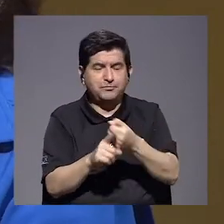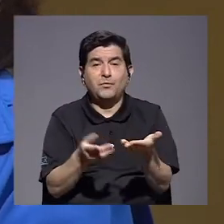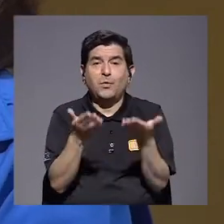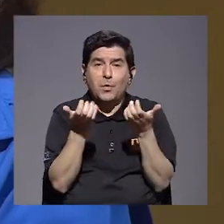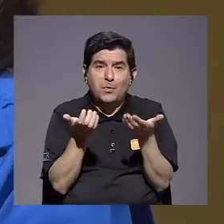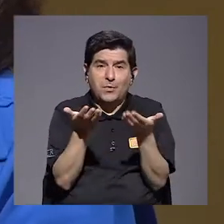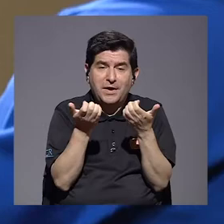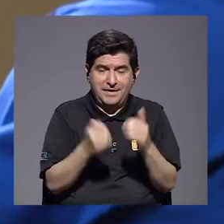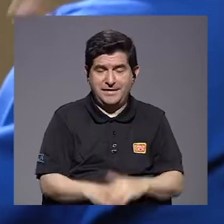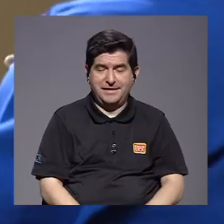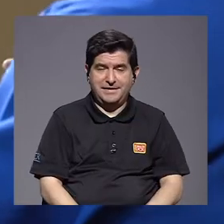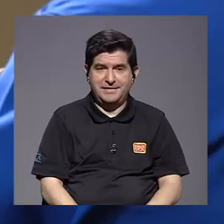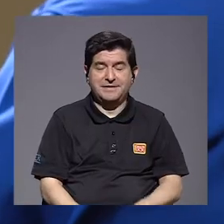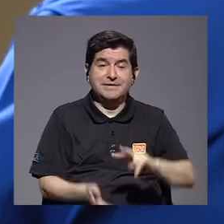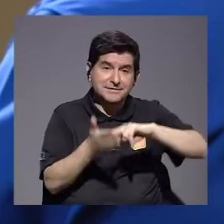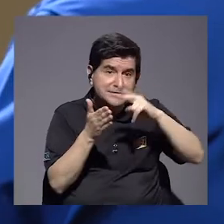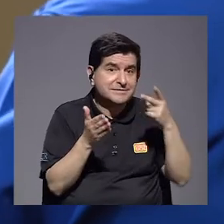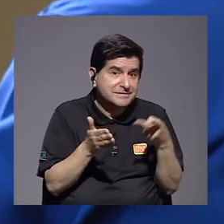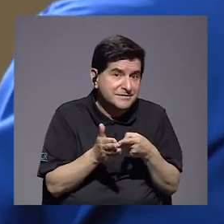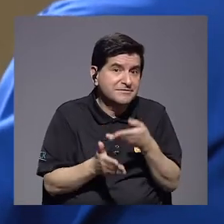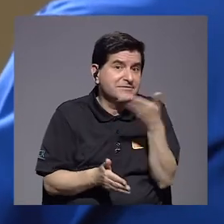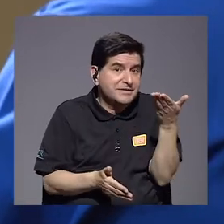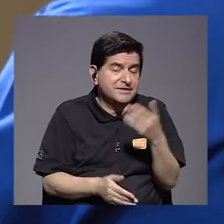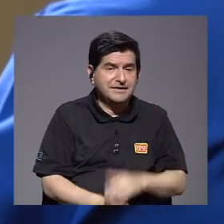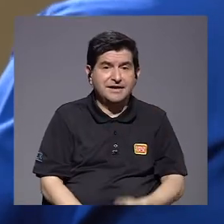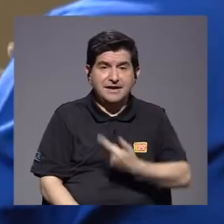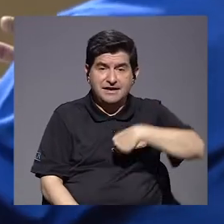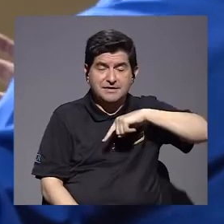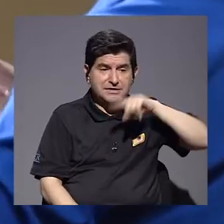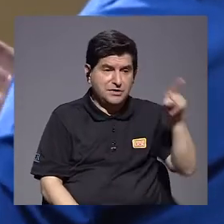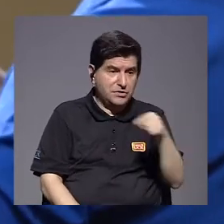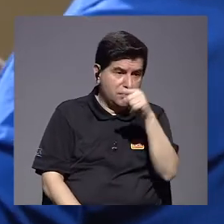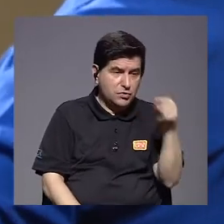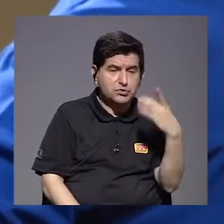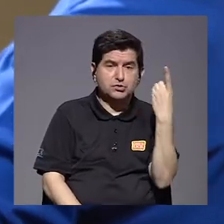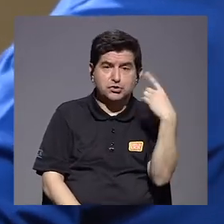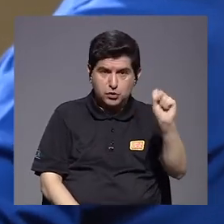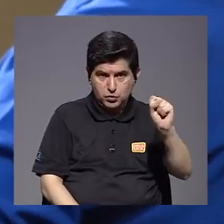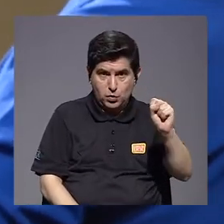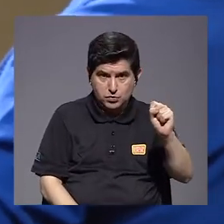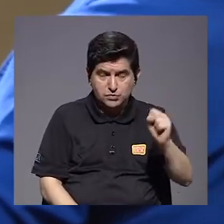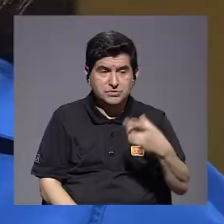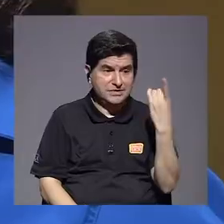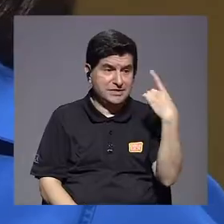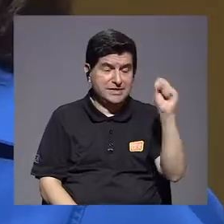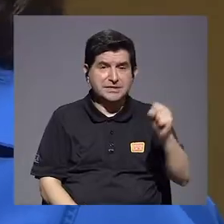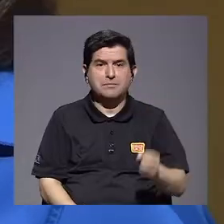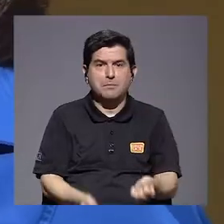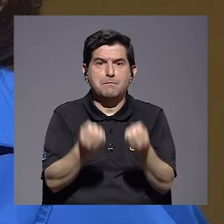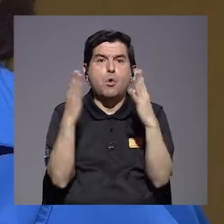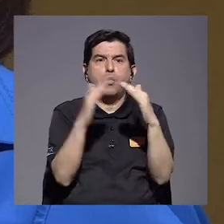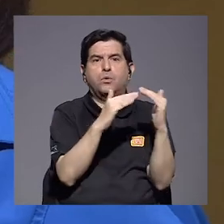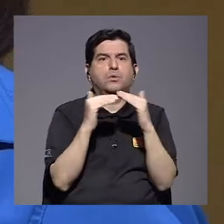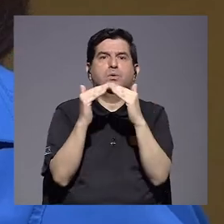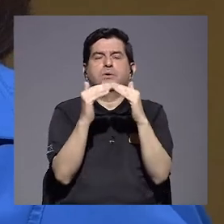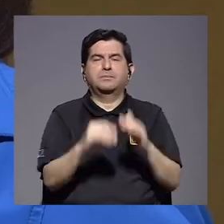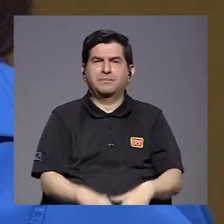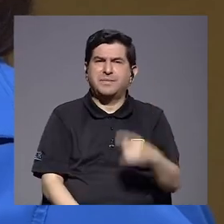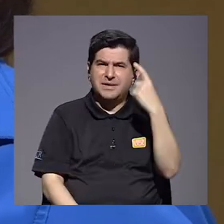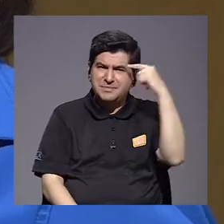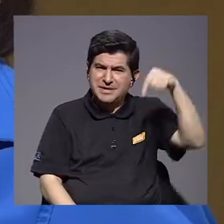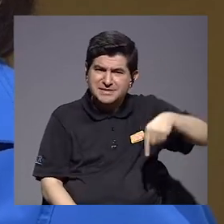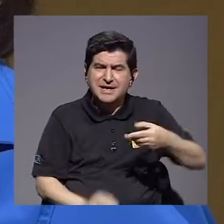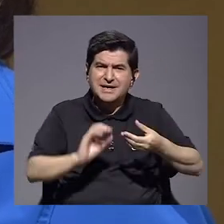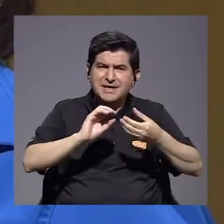como quisiéramos. Entonces, digo, como quisiéramos entonces, significa, si nosotros se lo quitamos a desamparados, desamparados tiene mucha población. Pero